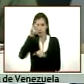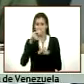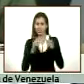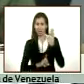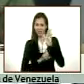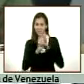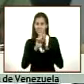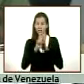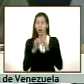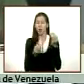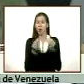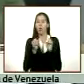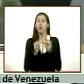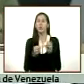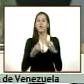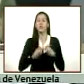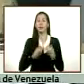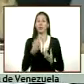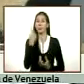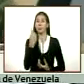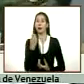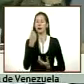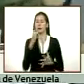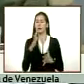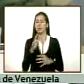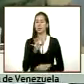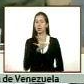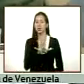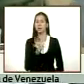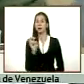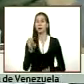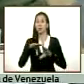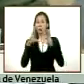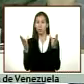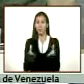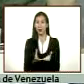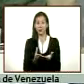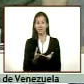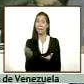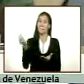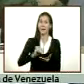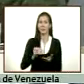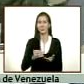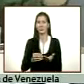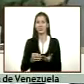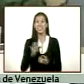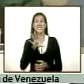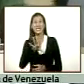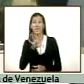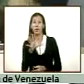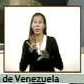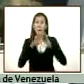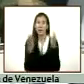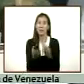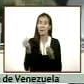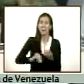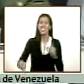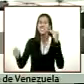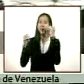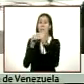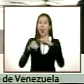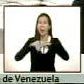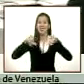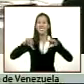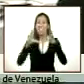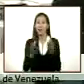desarrollado, harían falta no menos de 5 planetas, no menos de 5 planetas similares a